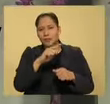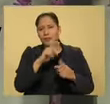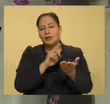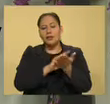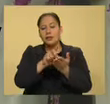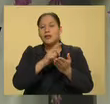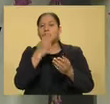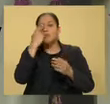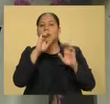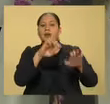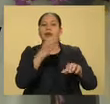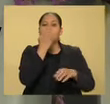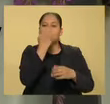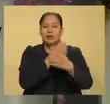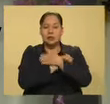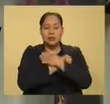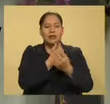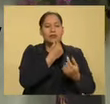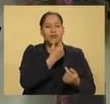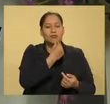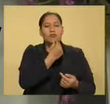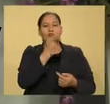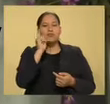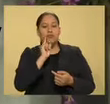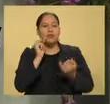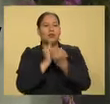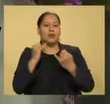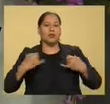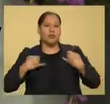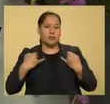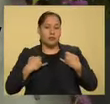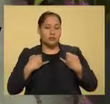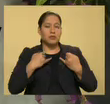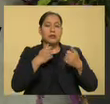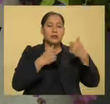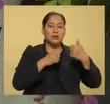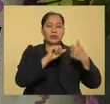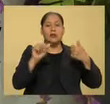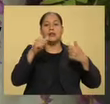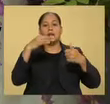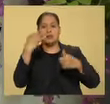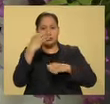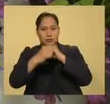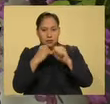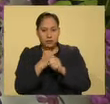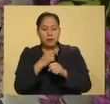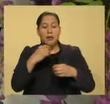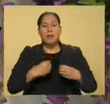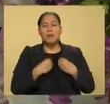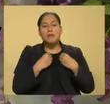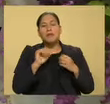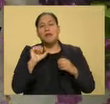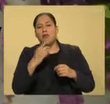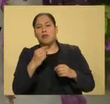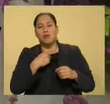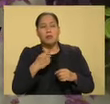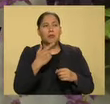derecho a la educación de las niñas y niños y adolescentes de entre 6 y 14 años y que viven en situación